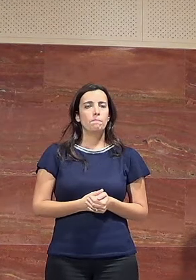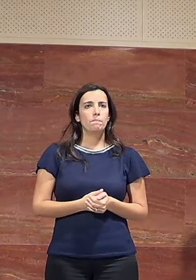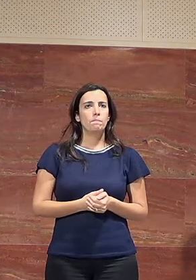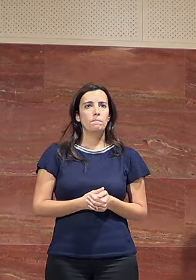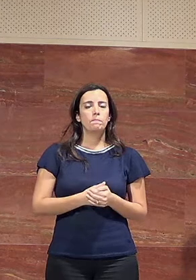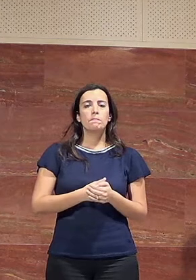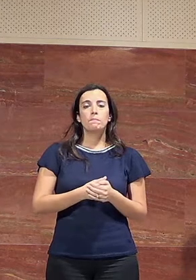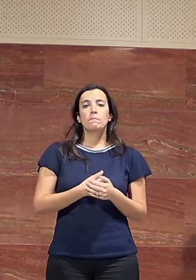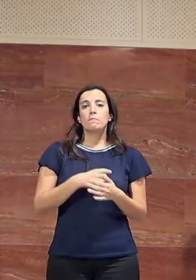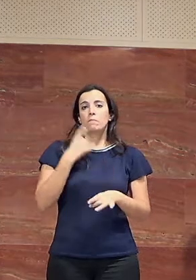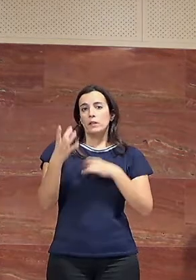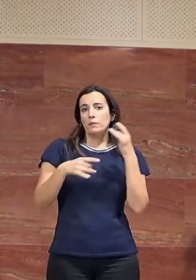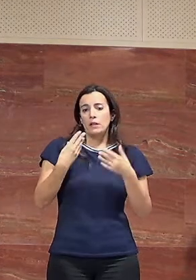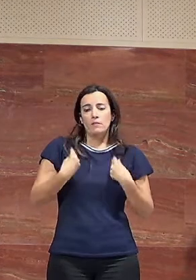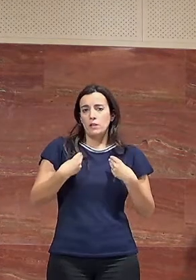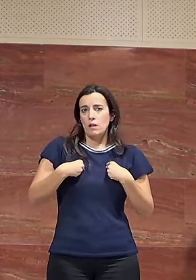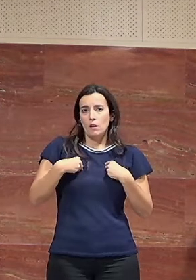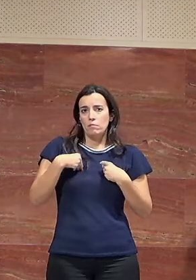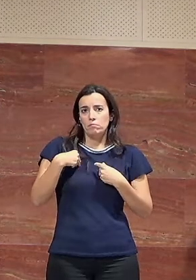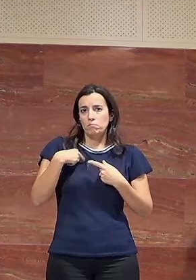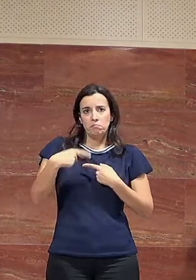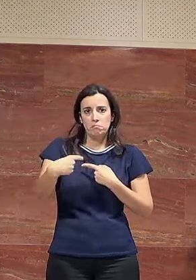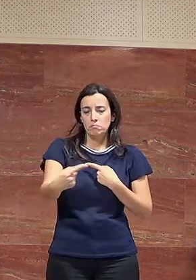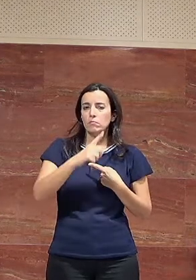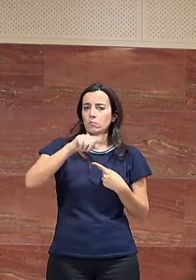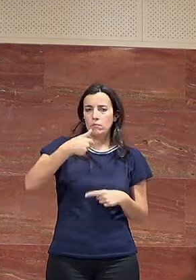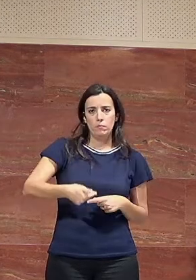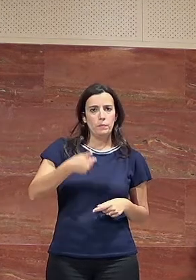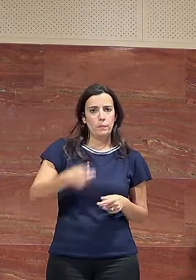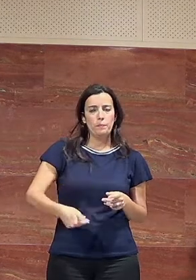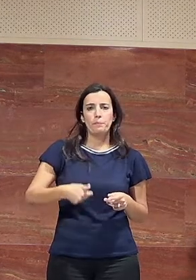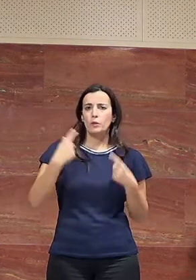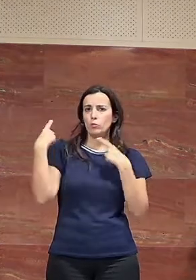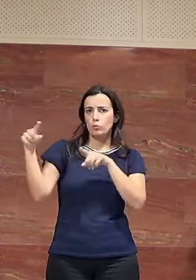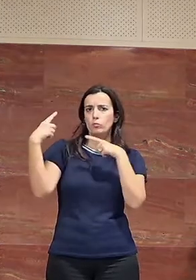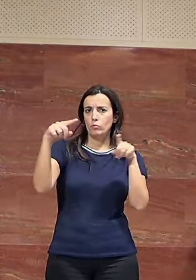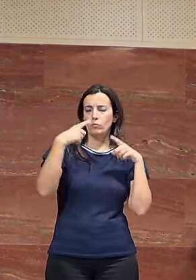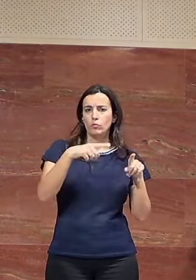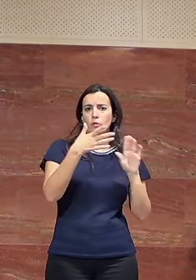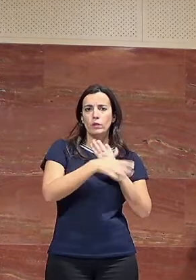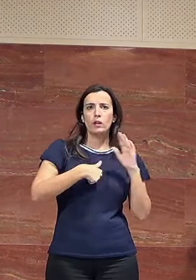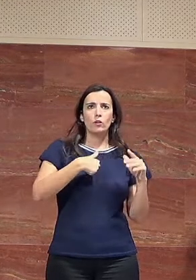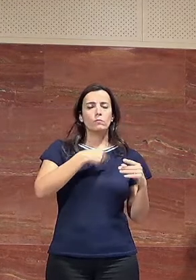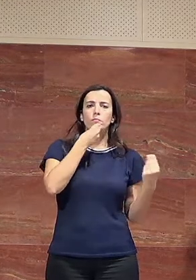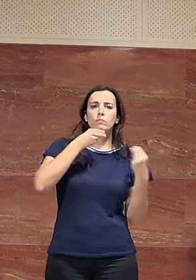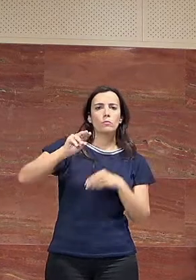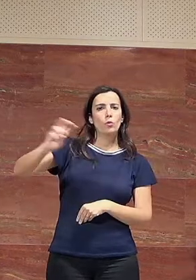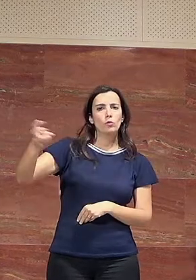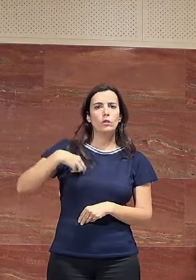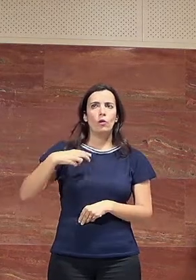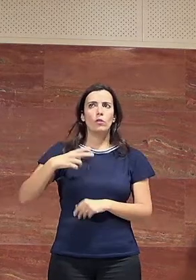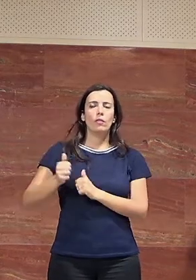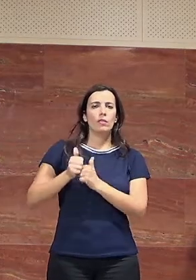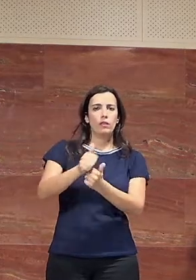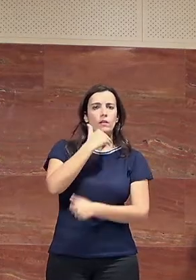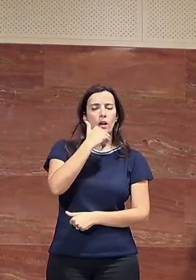Realizar actividades de la vida cotidiana, esto es muy importante, y realizarlas ellos, no delegarlas, no crearnos dependencia